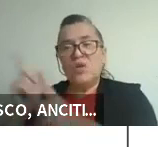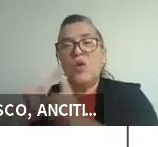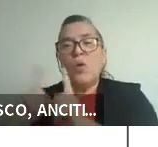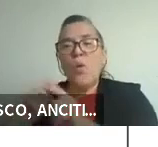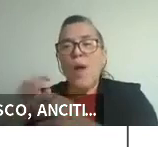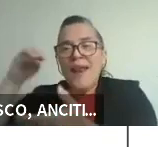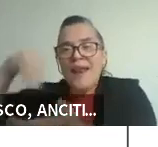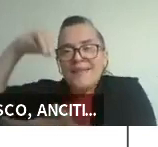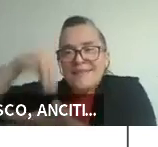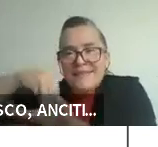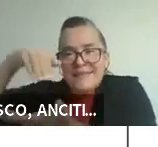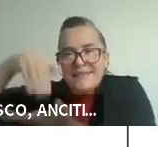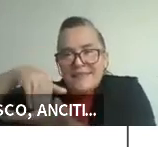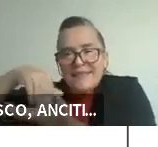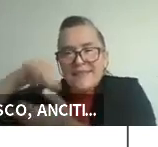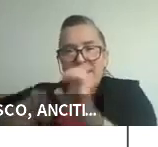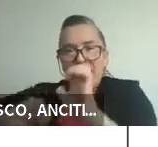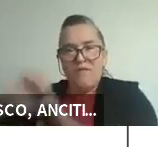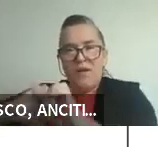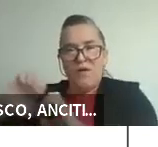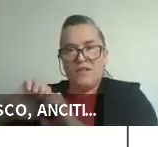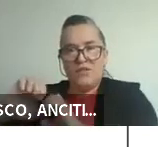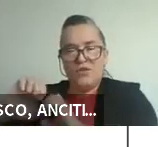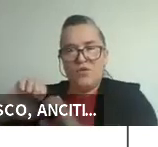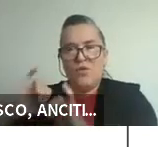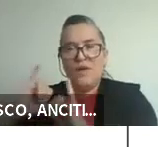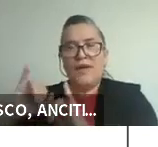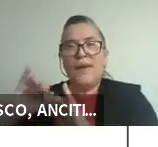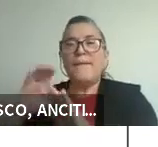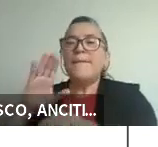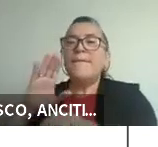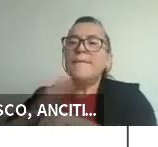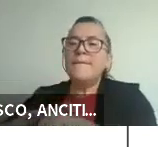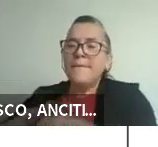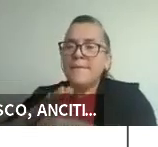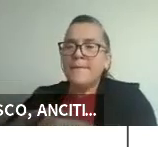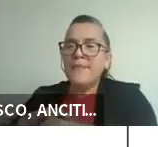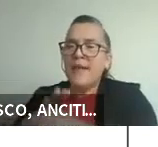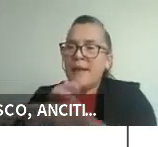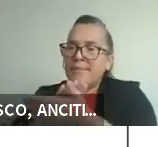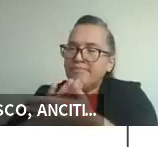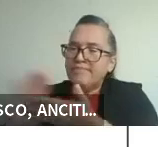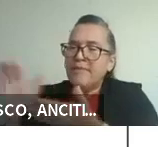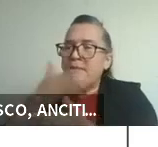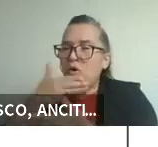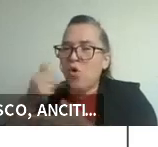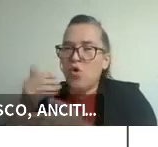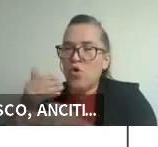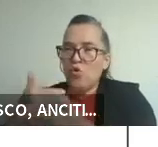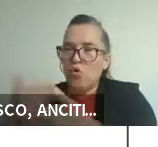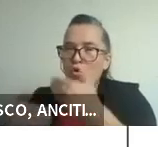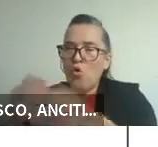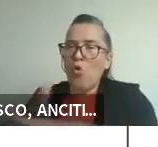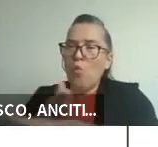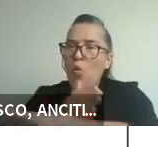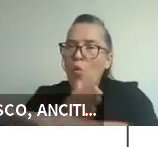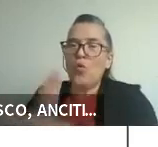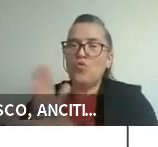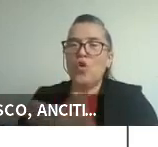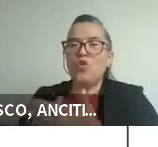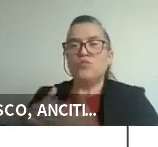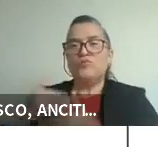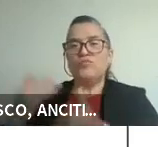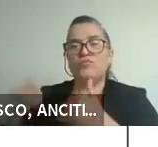núcleo central de la evaluación que permite esa depuración y ese mejoramiento continuo como parte de los procesos de acreditación